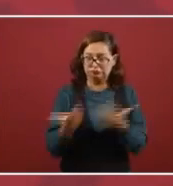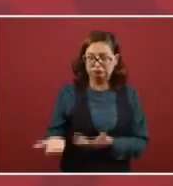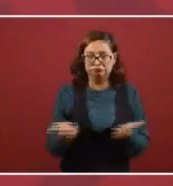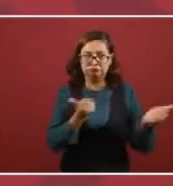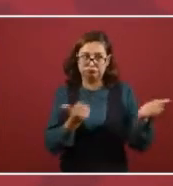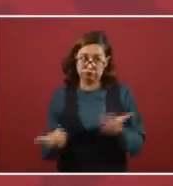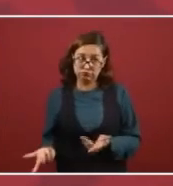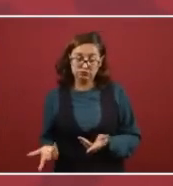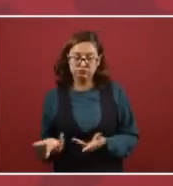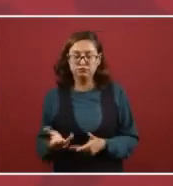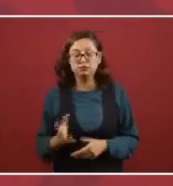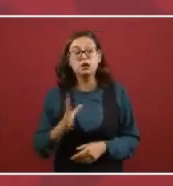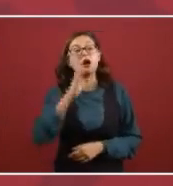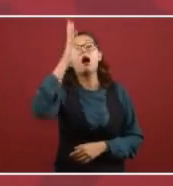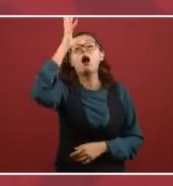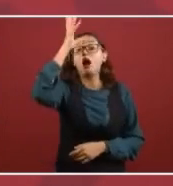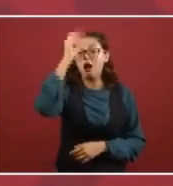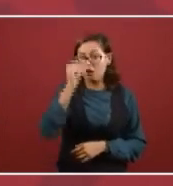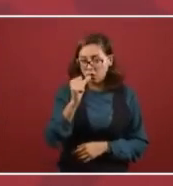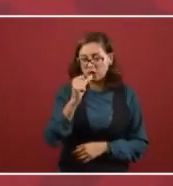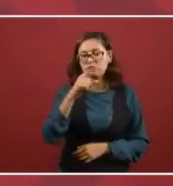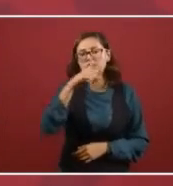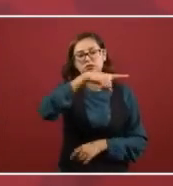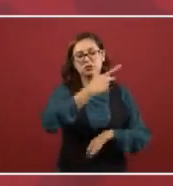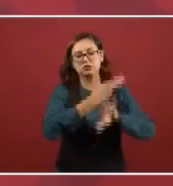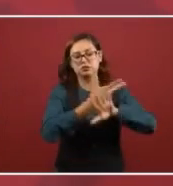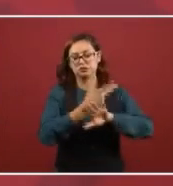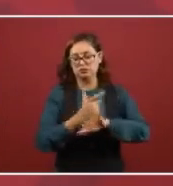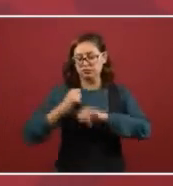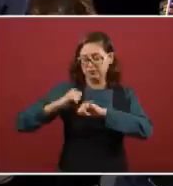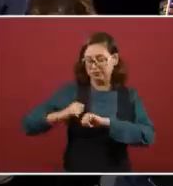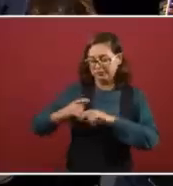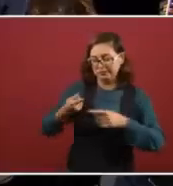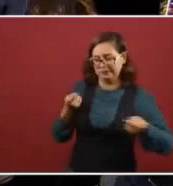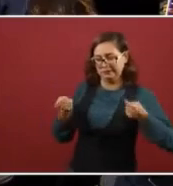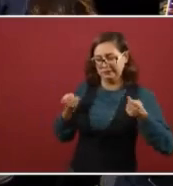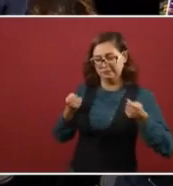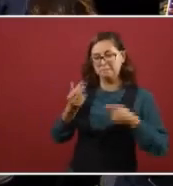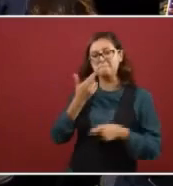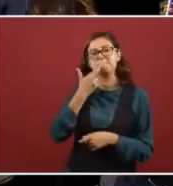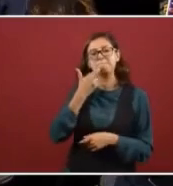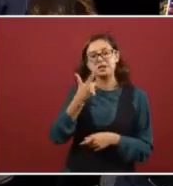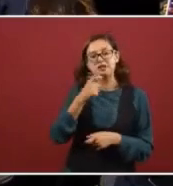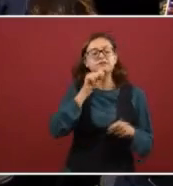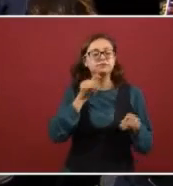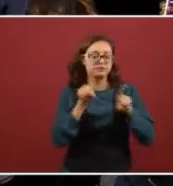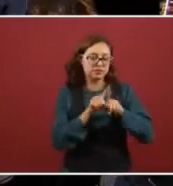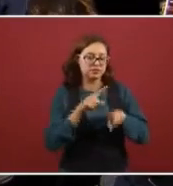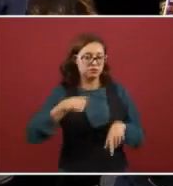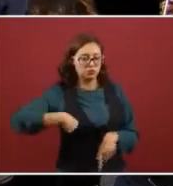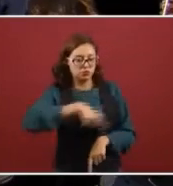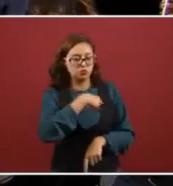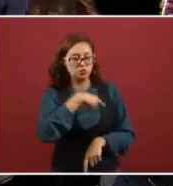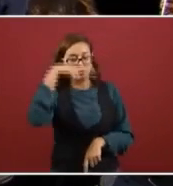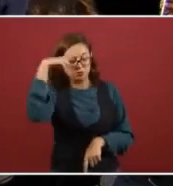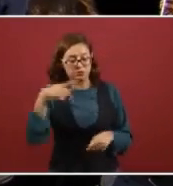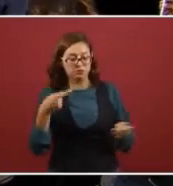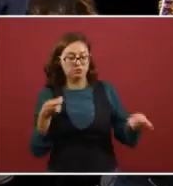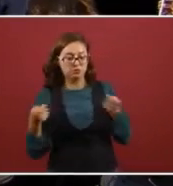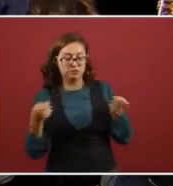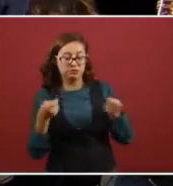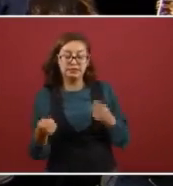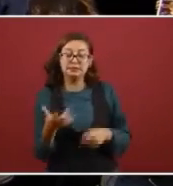of North de American Estados Unidos y las companies in the autoridades U.S. mexicanas en nuestro territorio, and that que some sí in our consta